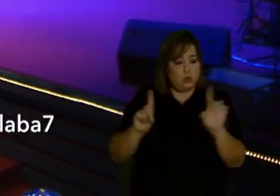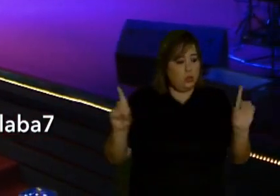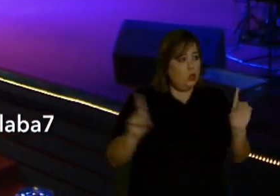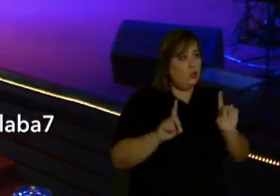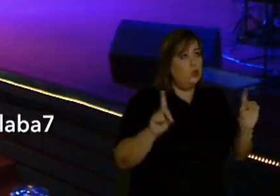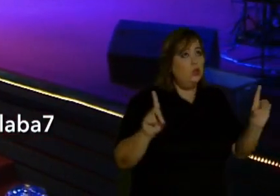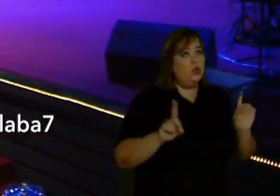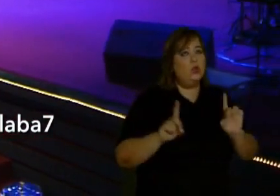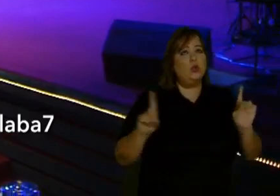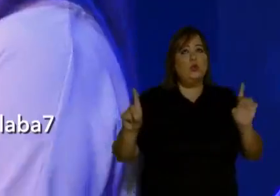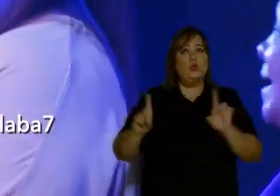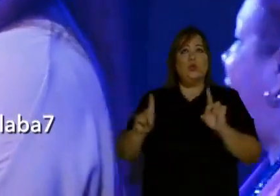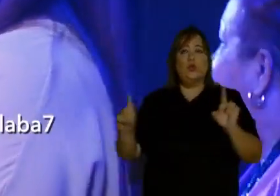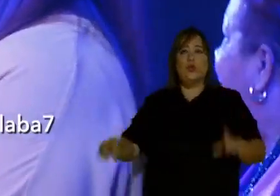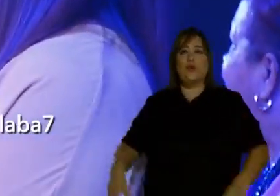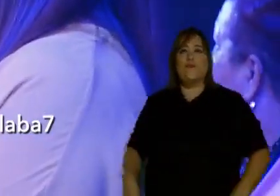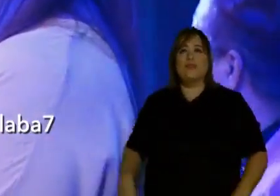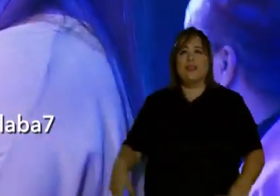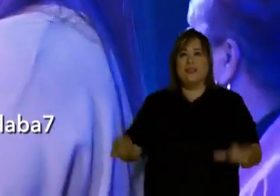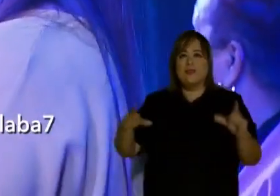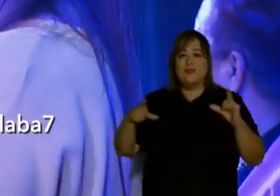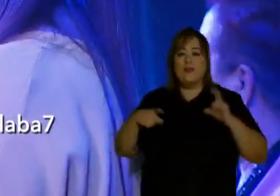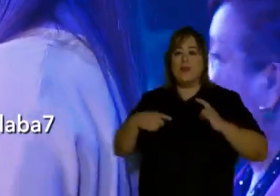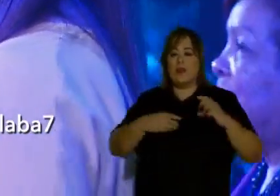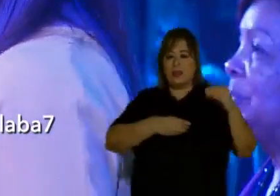convertido en mi casa.